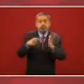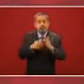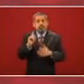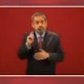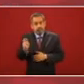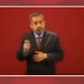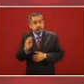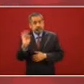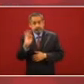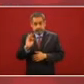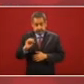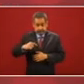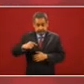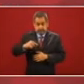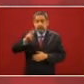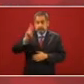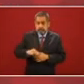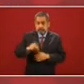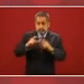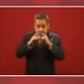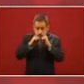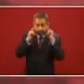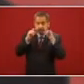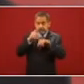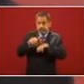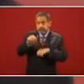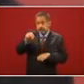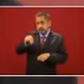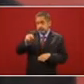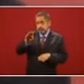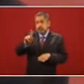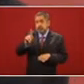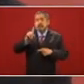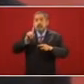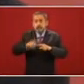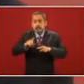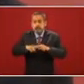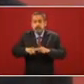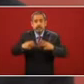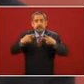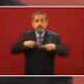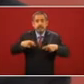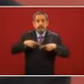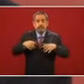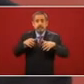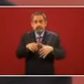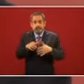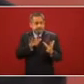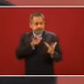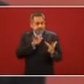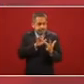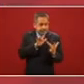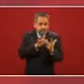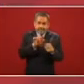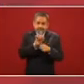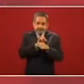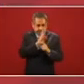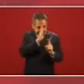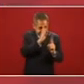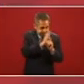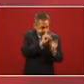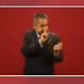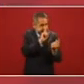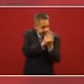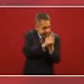sí necesitan estas mascarillas N95 es solo el personal de salud que está en contacto directo